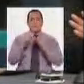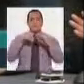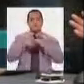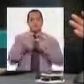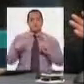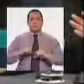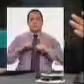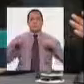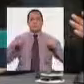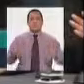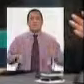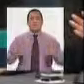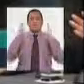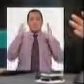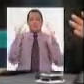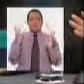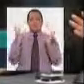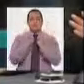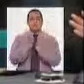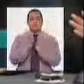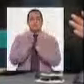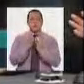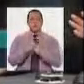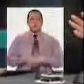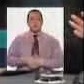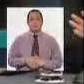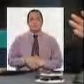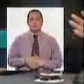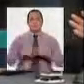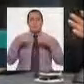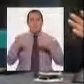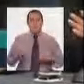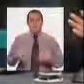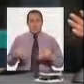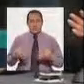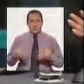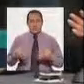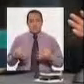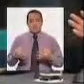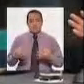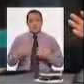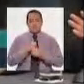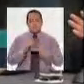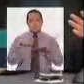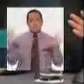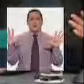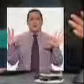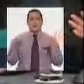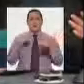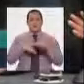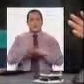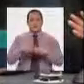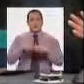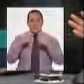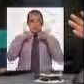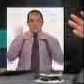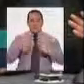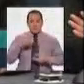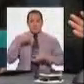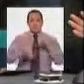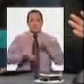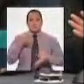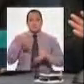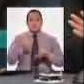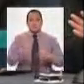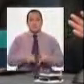hotel. Fue una reunión formal, pública, dentro del Poder Judicial, y